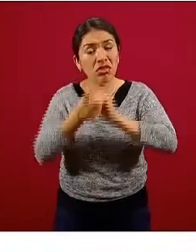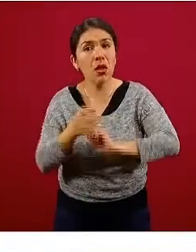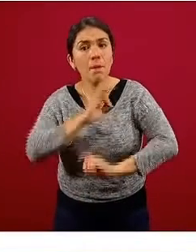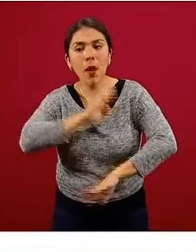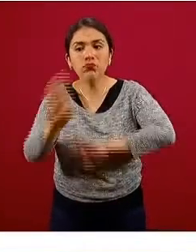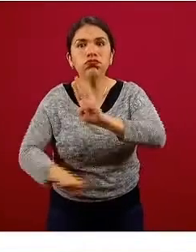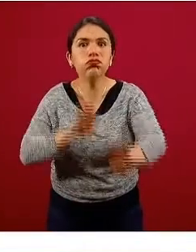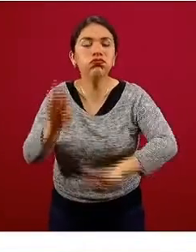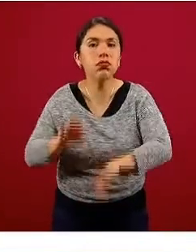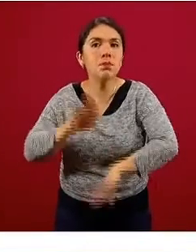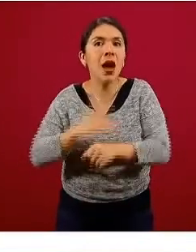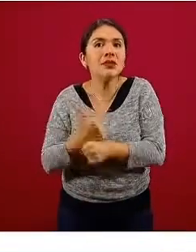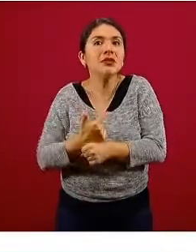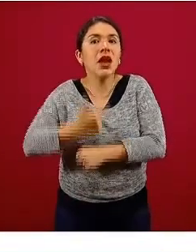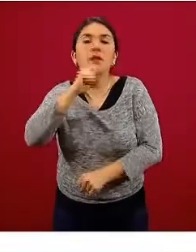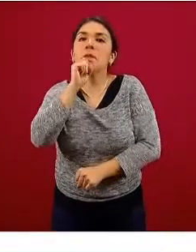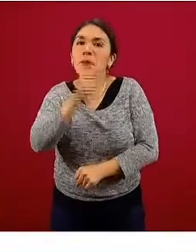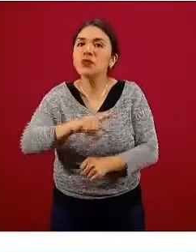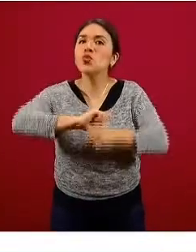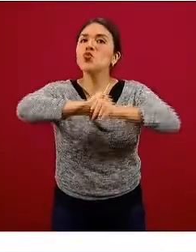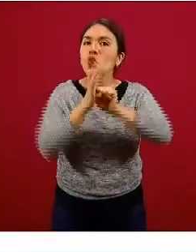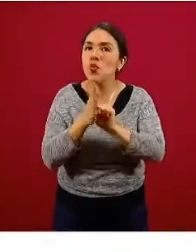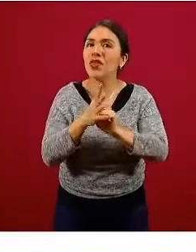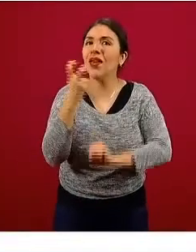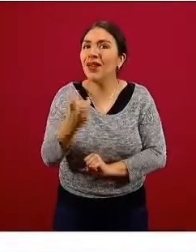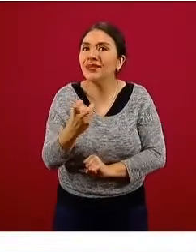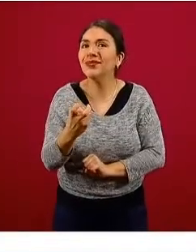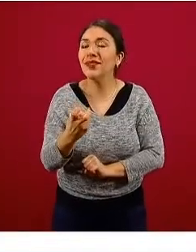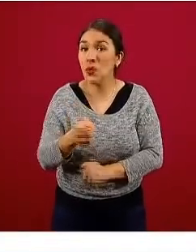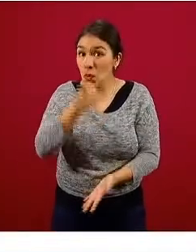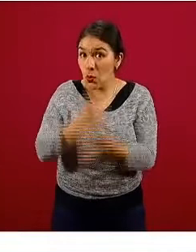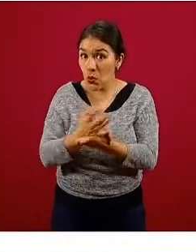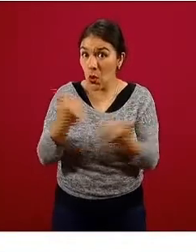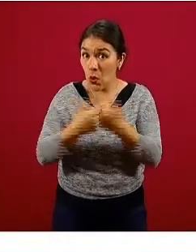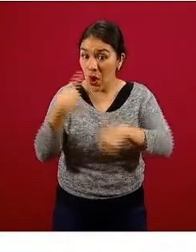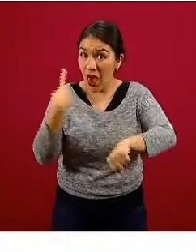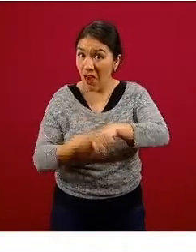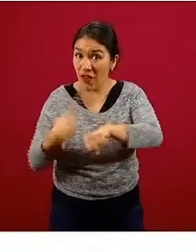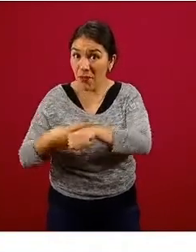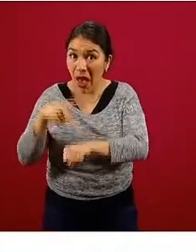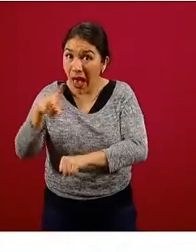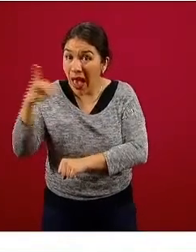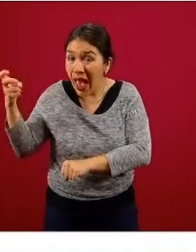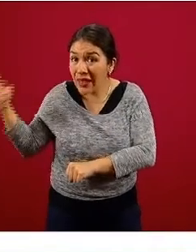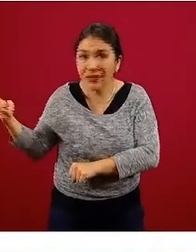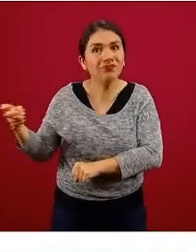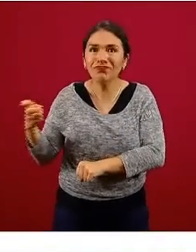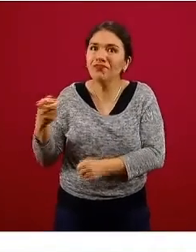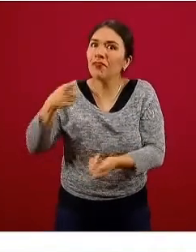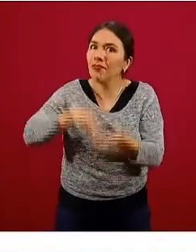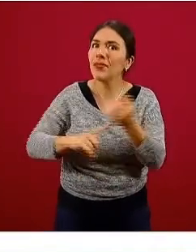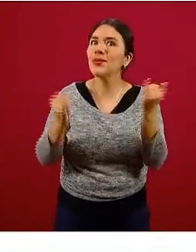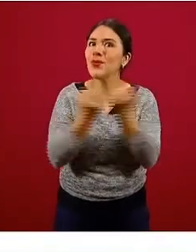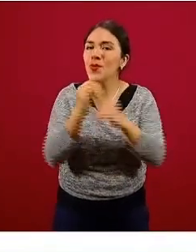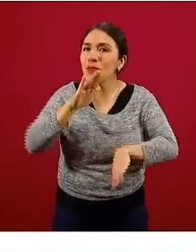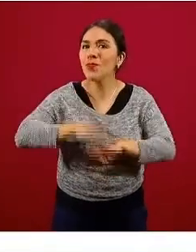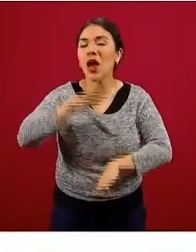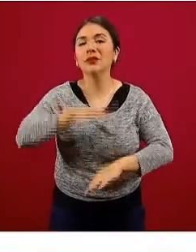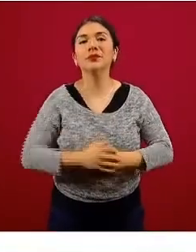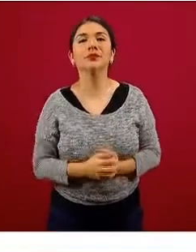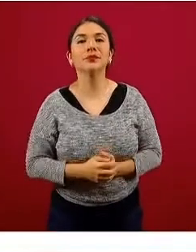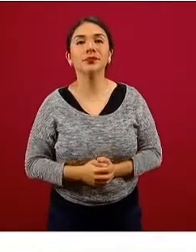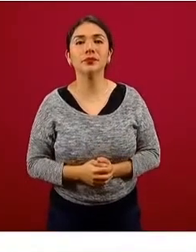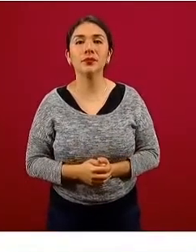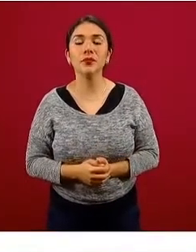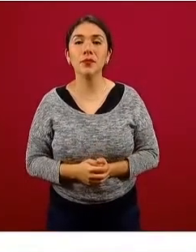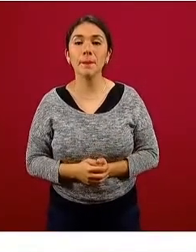complicaciones y muertes también por COVID-19, no solo por las enfermedades que antes había mencionado. La siguiente, por favor.